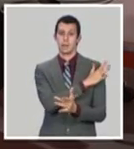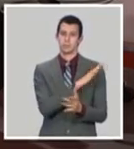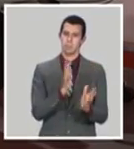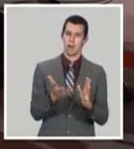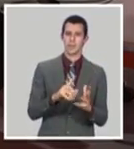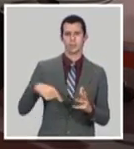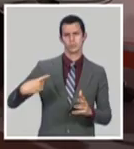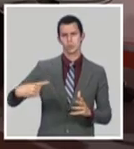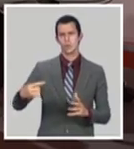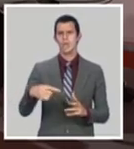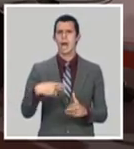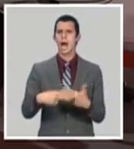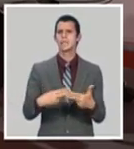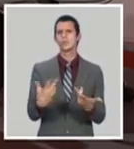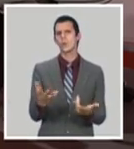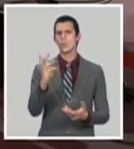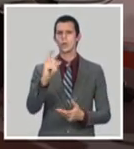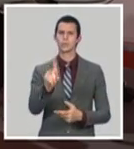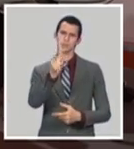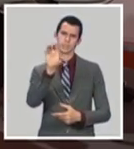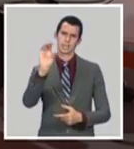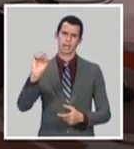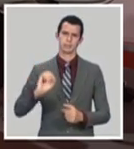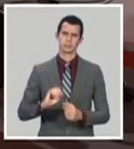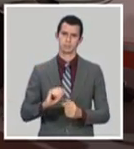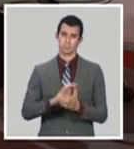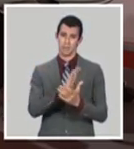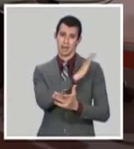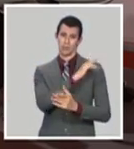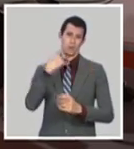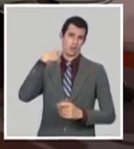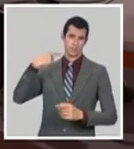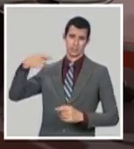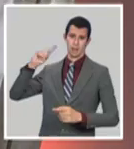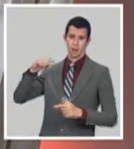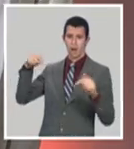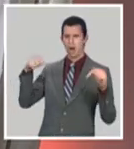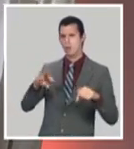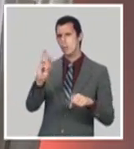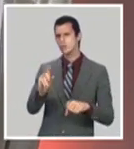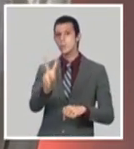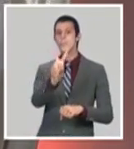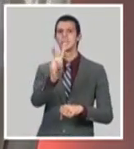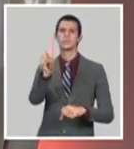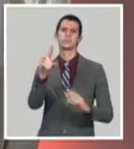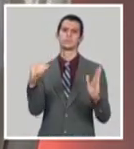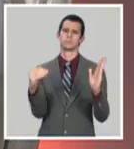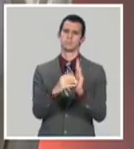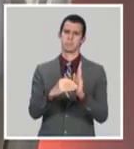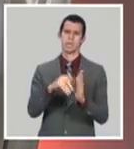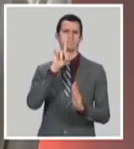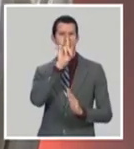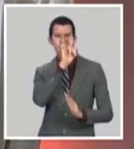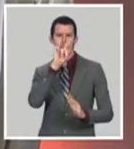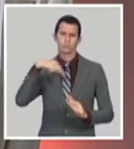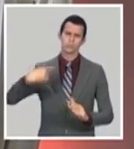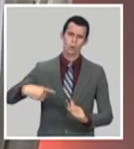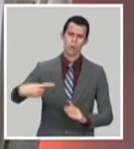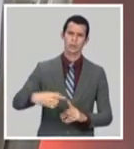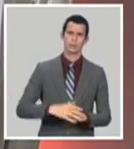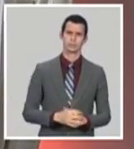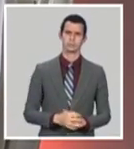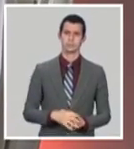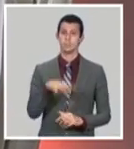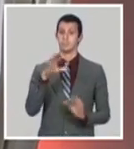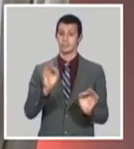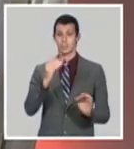al día, ya superamos más de 20.000 PCR, 21.000 PCR prácticamente todos los días, lo que nos da una capacidad de diagnóstico importante